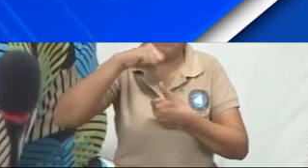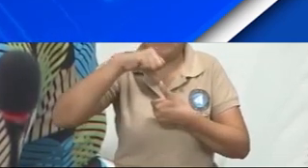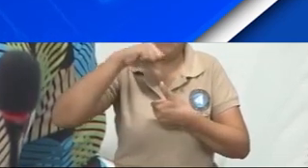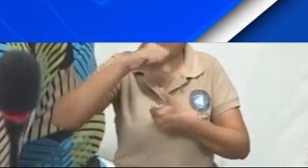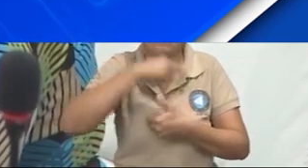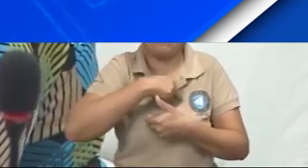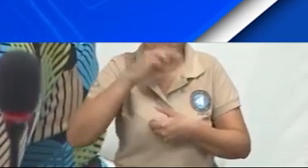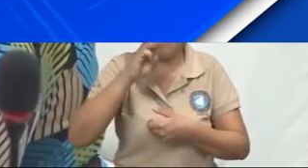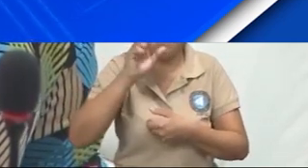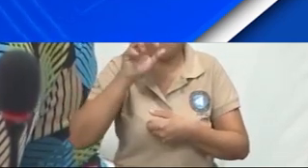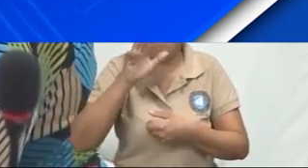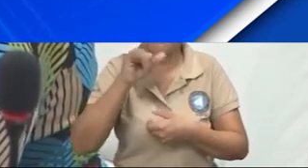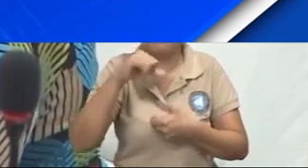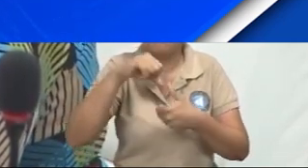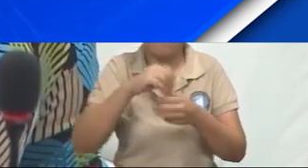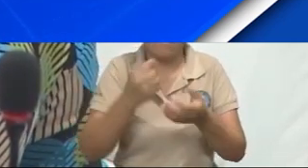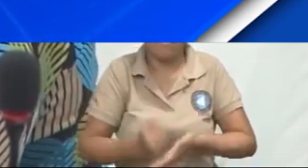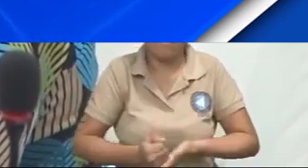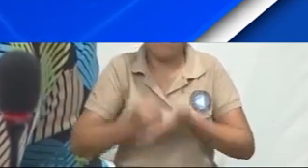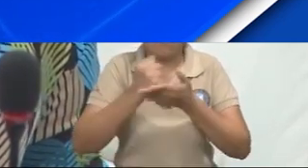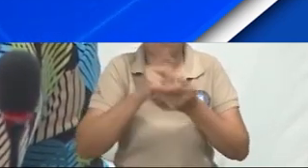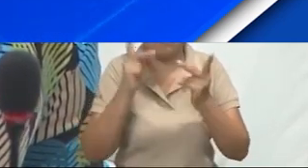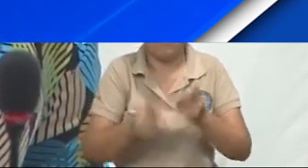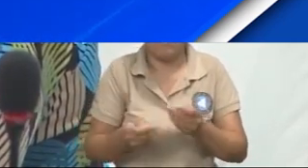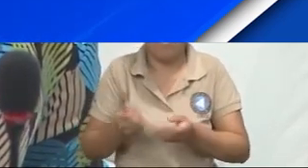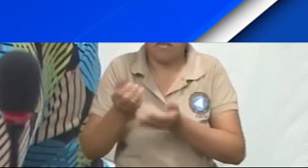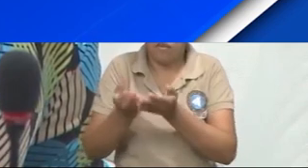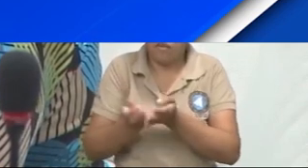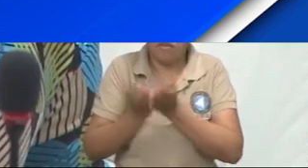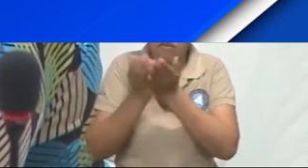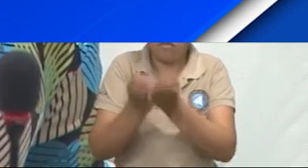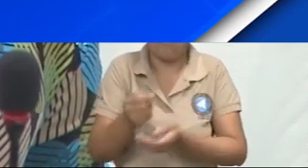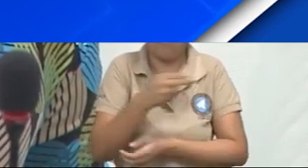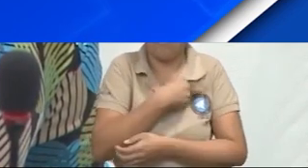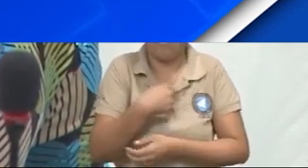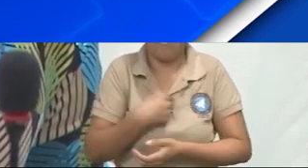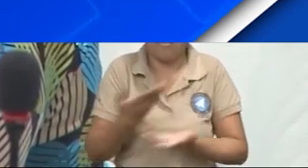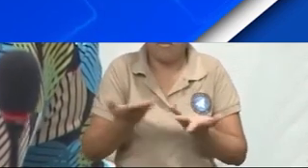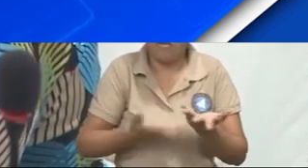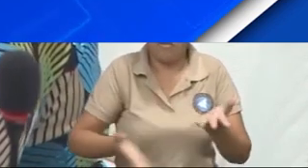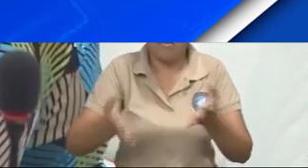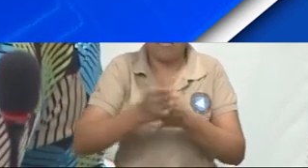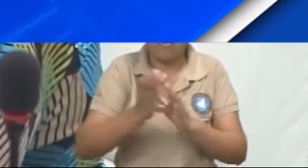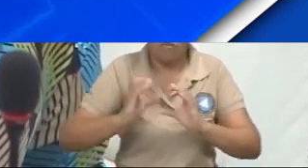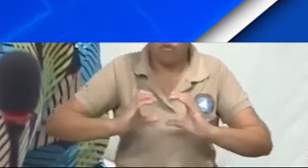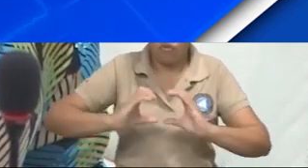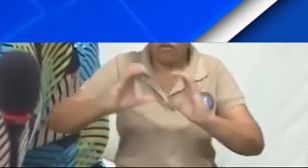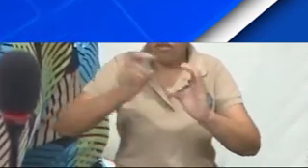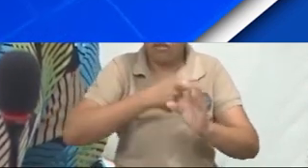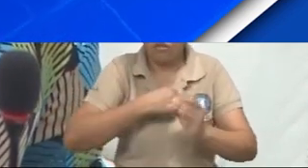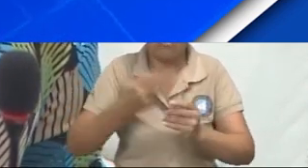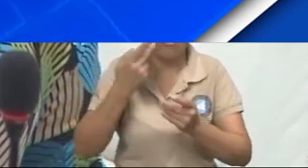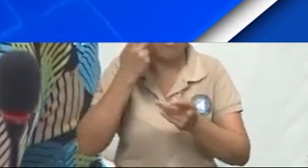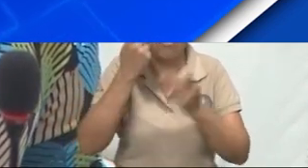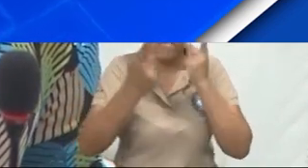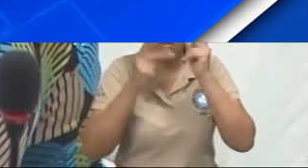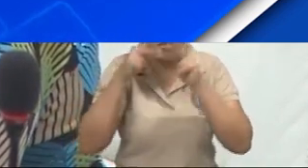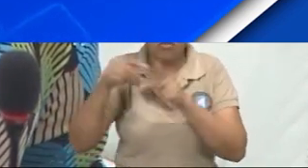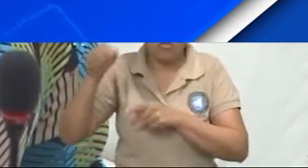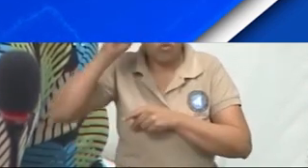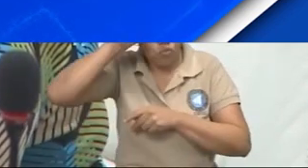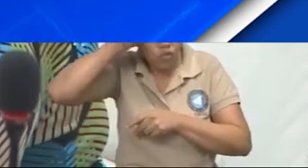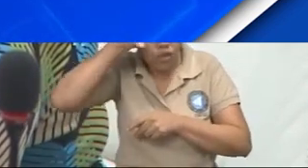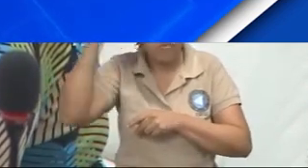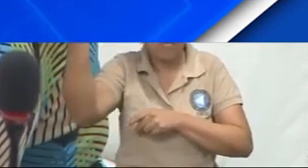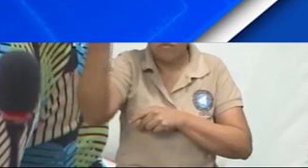lo cual nos facilita el transporte de nuestros productos, así como la atracción y movilización del turismo, tanto